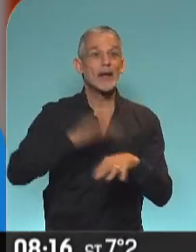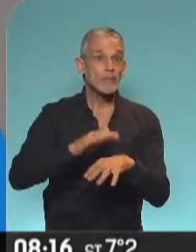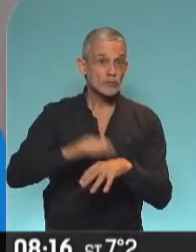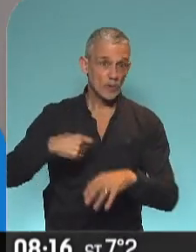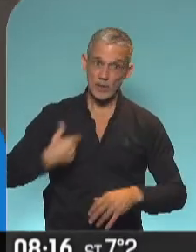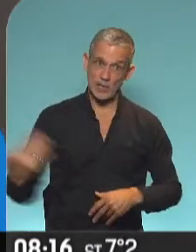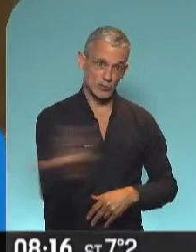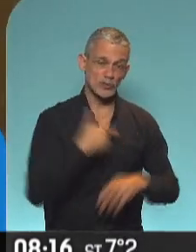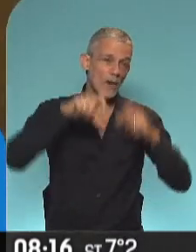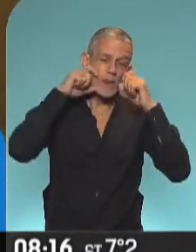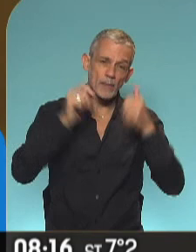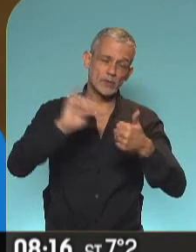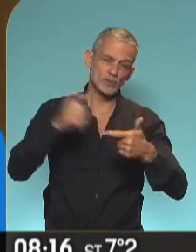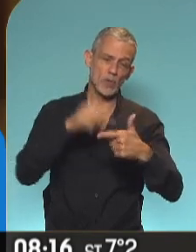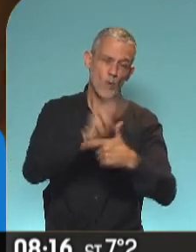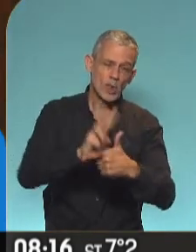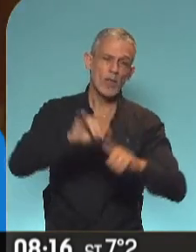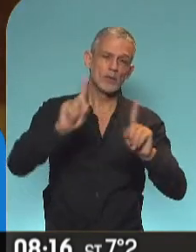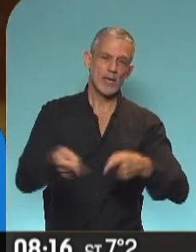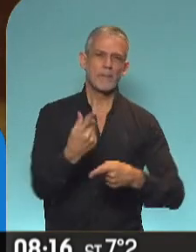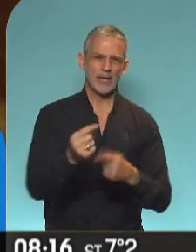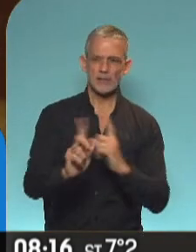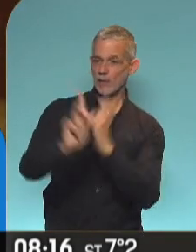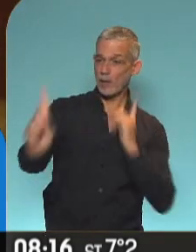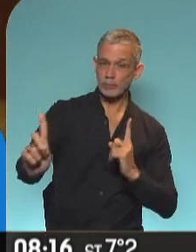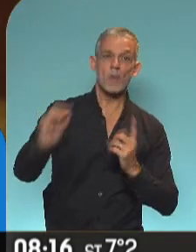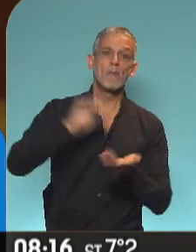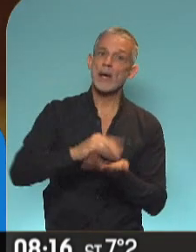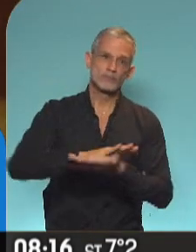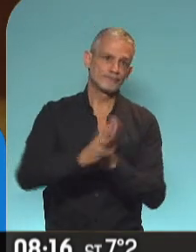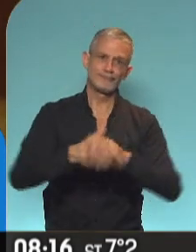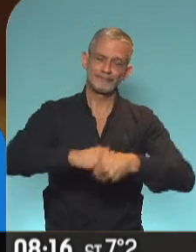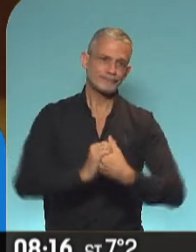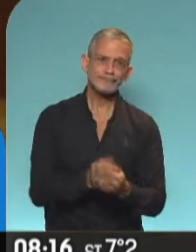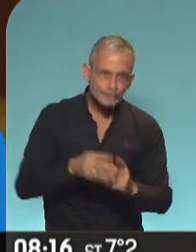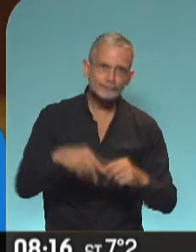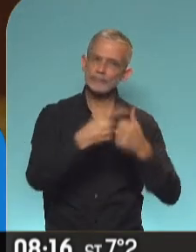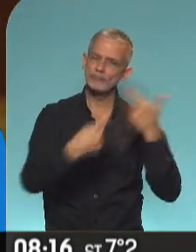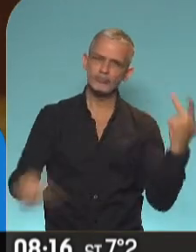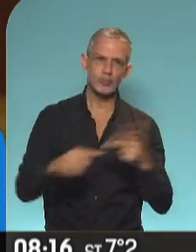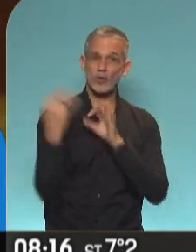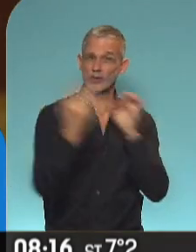social, el uso del barbijo, el cuidado y también no solamente el distanciamiento social, sino la higiene, el lavado de manos, etcétera, todo cuando